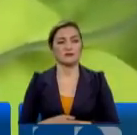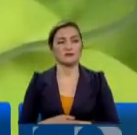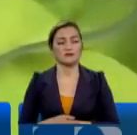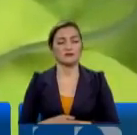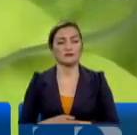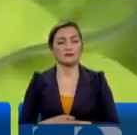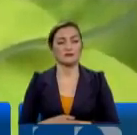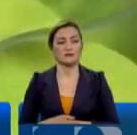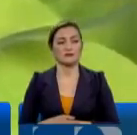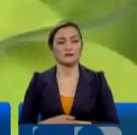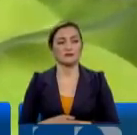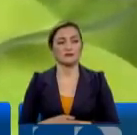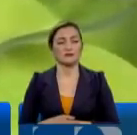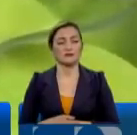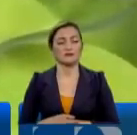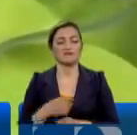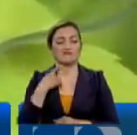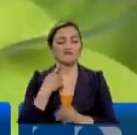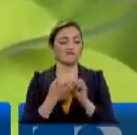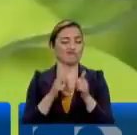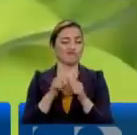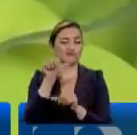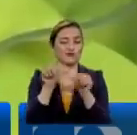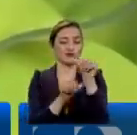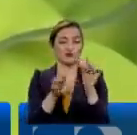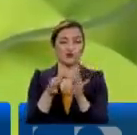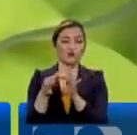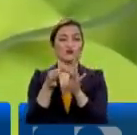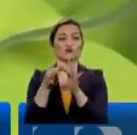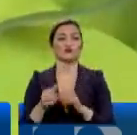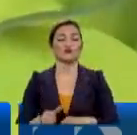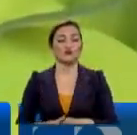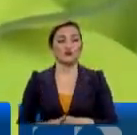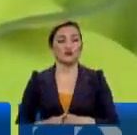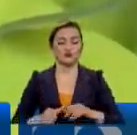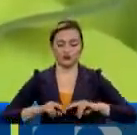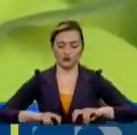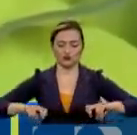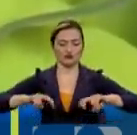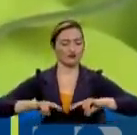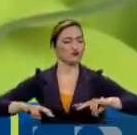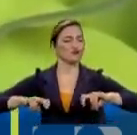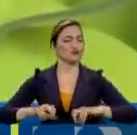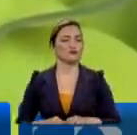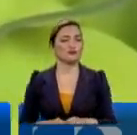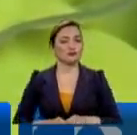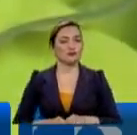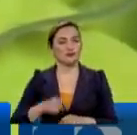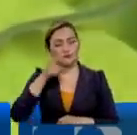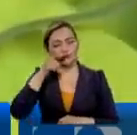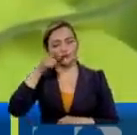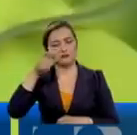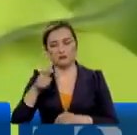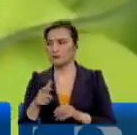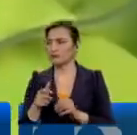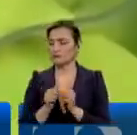la parte judicial, y nosotros les damos el asesoramiento y la guía del caso, ¿no? Ya en la parte de investigación, pues vamos de la mano con la fiscalía para